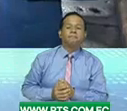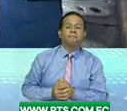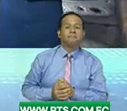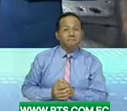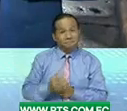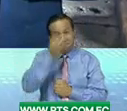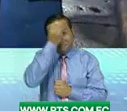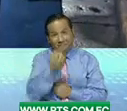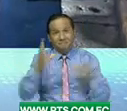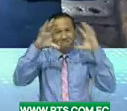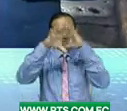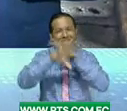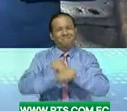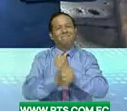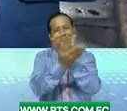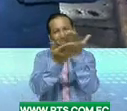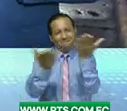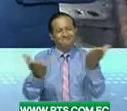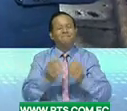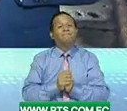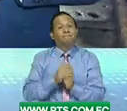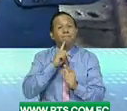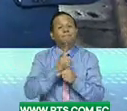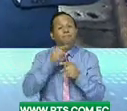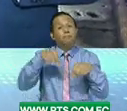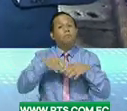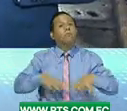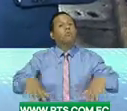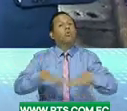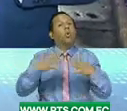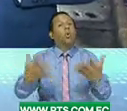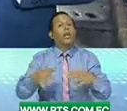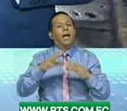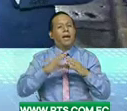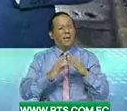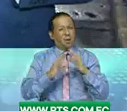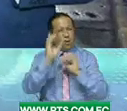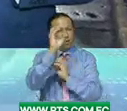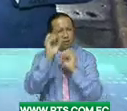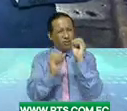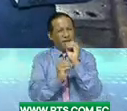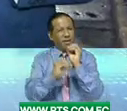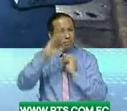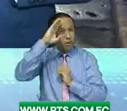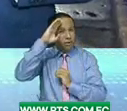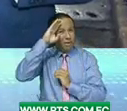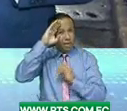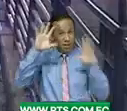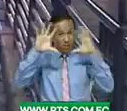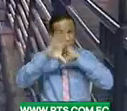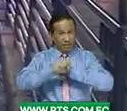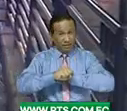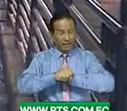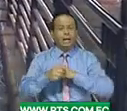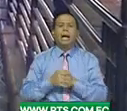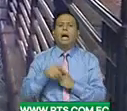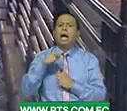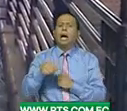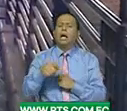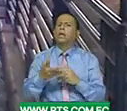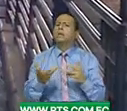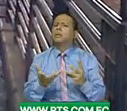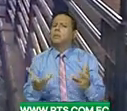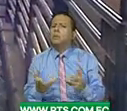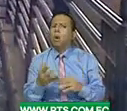Buenas noches, Ana, y amables televidentes. Así es, estamos en el exterior del cuartel Modelo, en el exterior de la unidad de flagrancia, donde la policía presentó